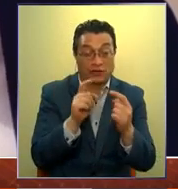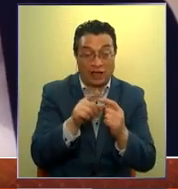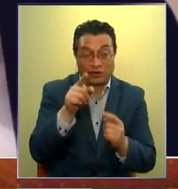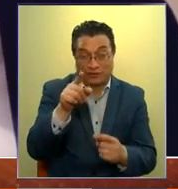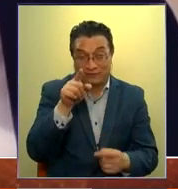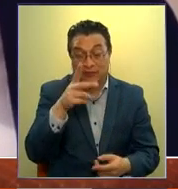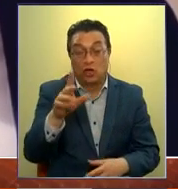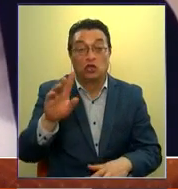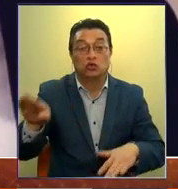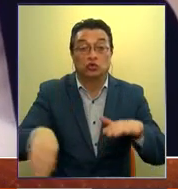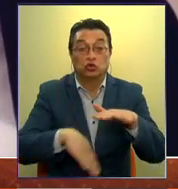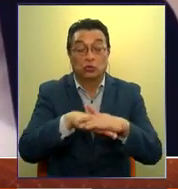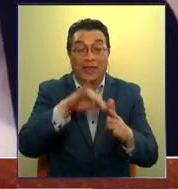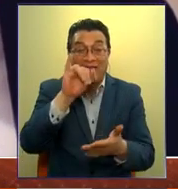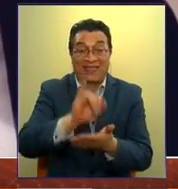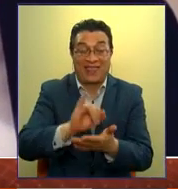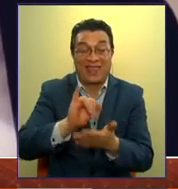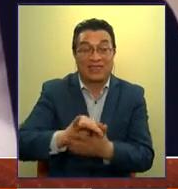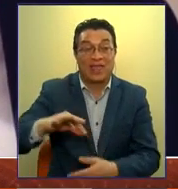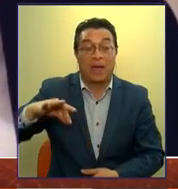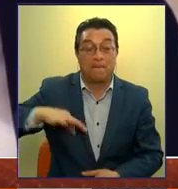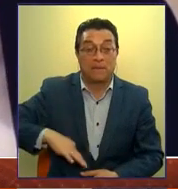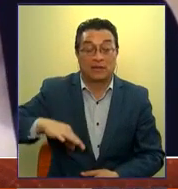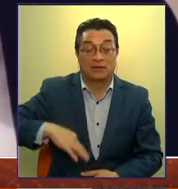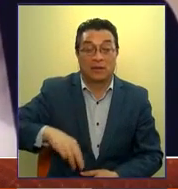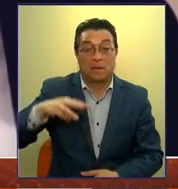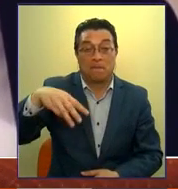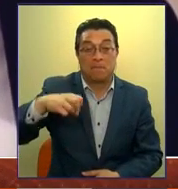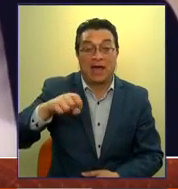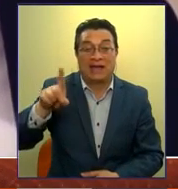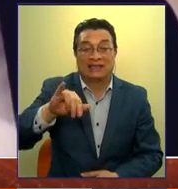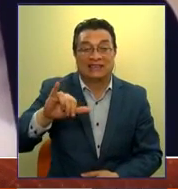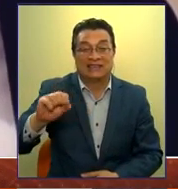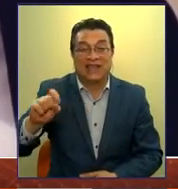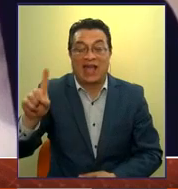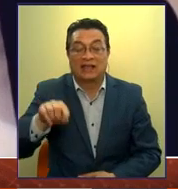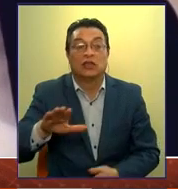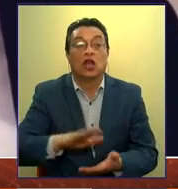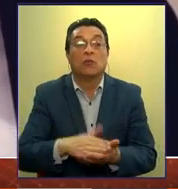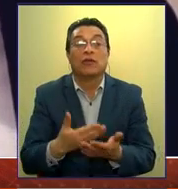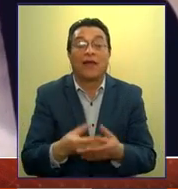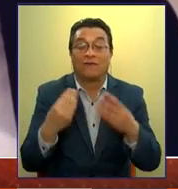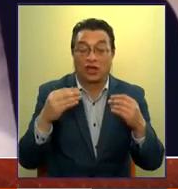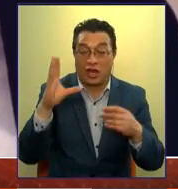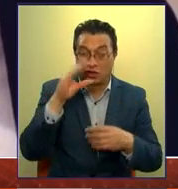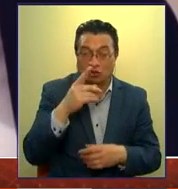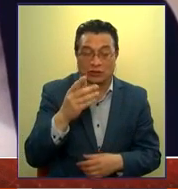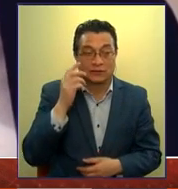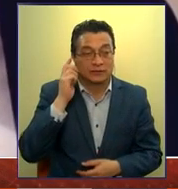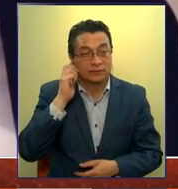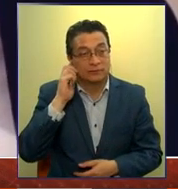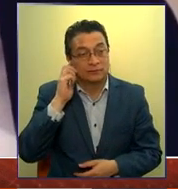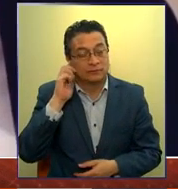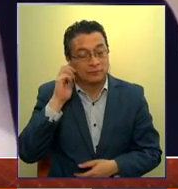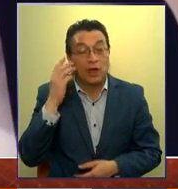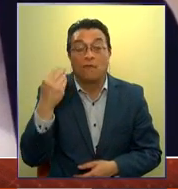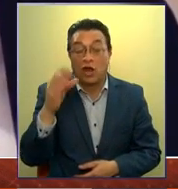directo con el superintendente de pensiones, Osvaldo Macías. ¿Cómo está? Muy buenas noches. Buenas noches, Mónica. Muy